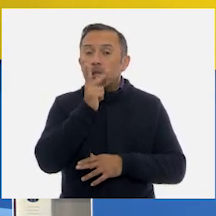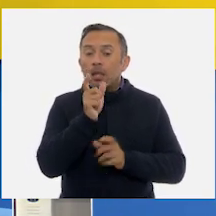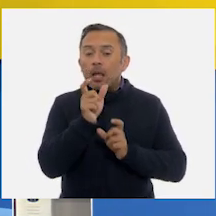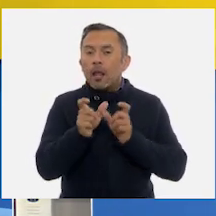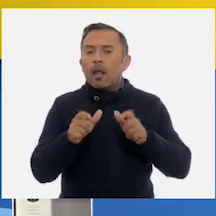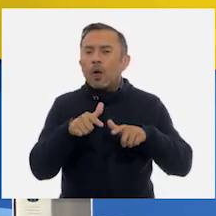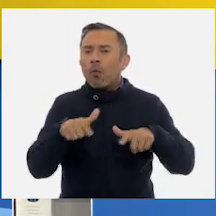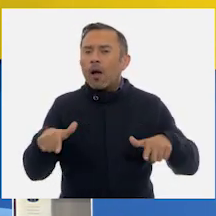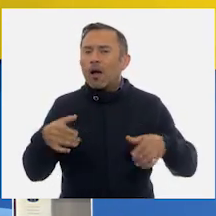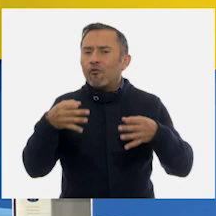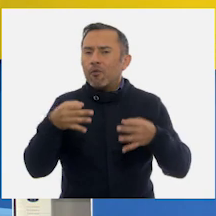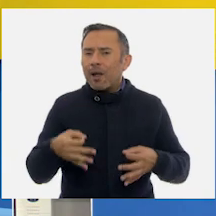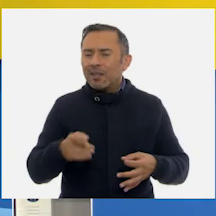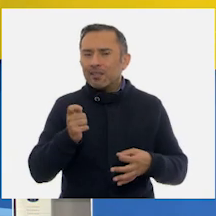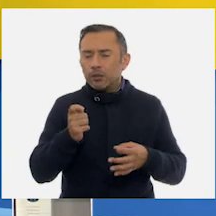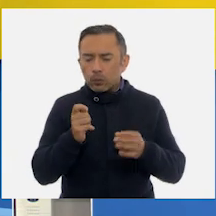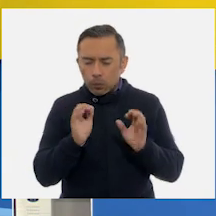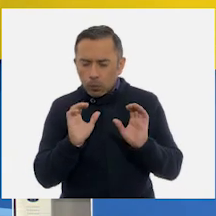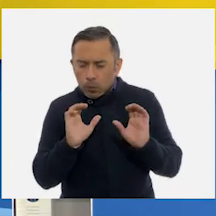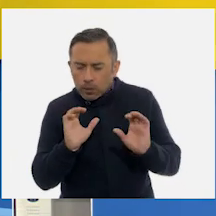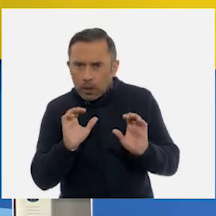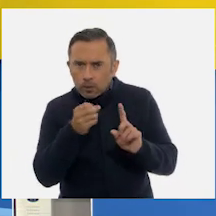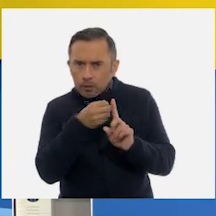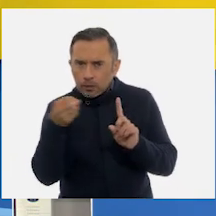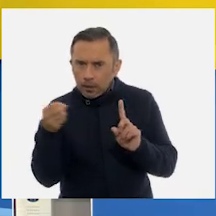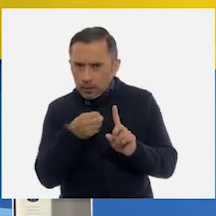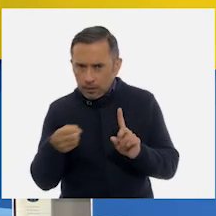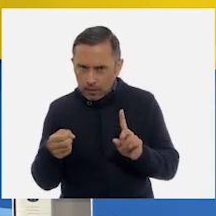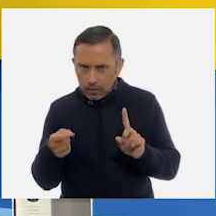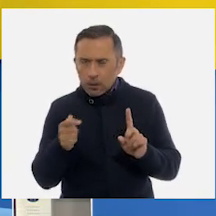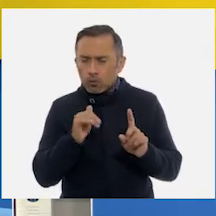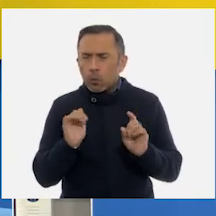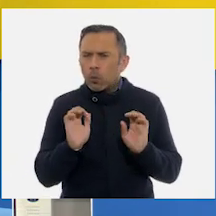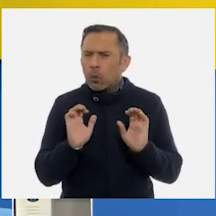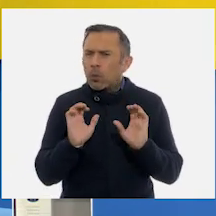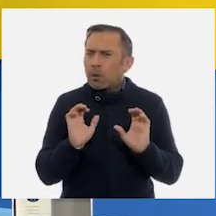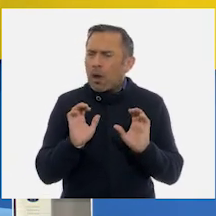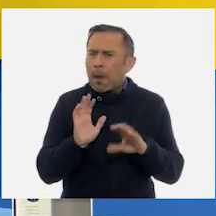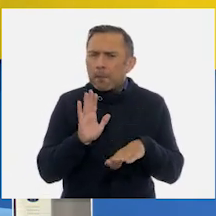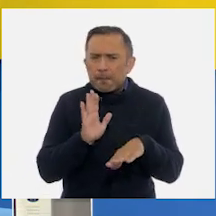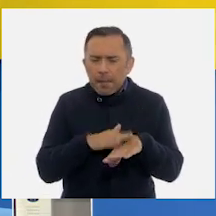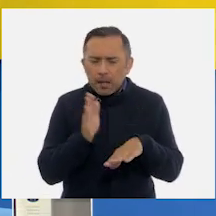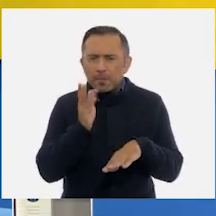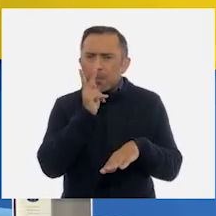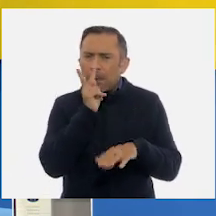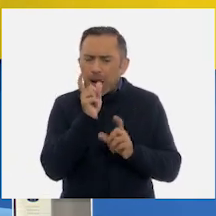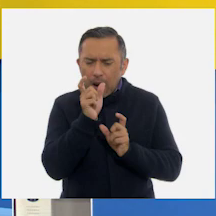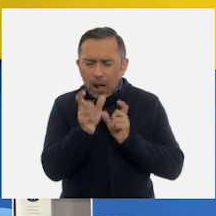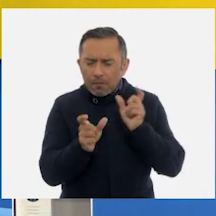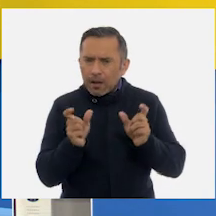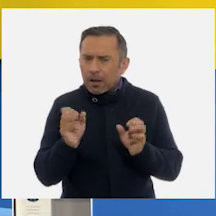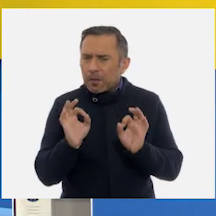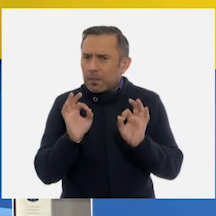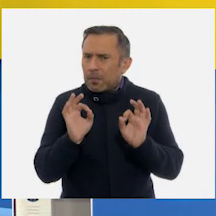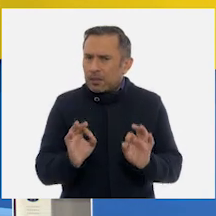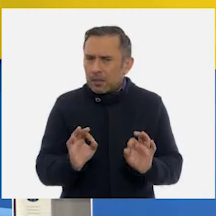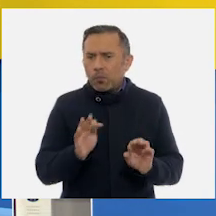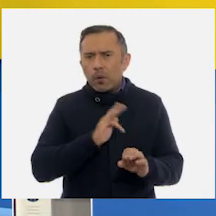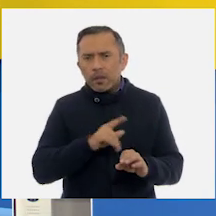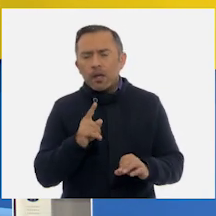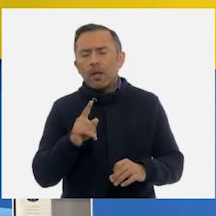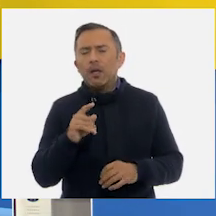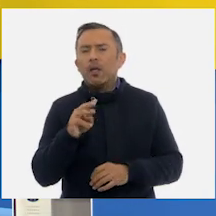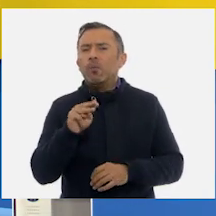corrección sintáctica, por cuidar mucho la forma, por emplear un vocabulario preciso y por la ausencia de